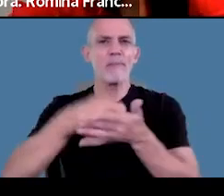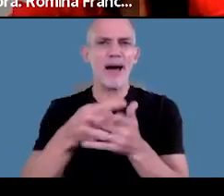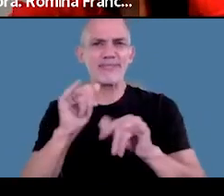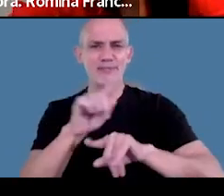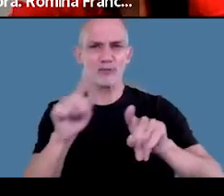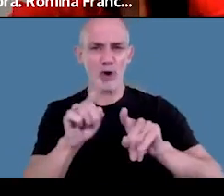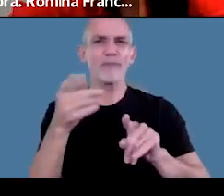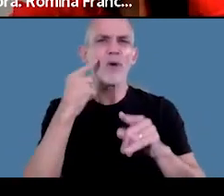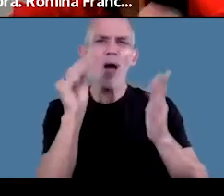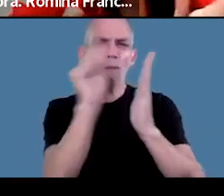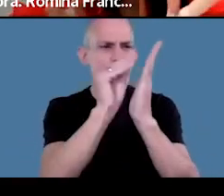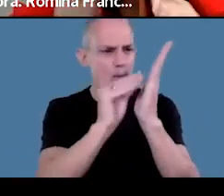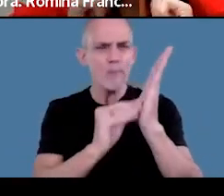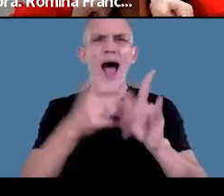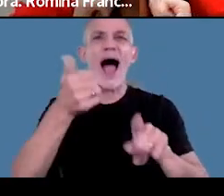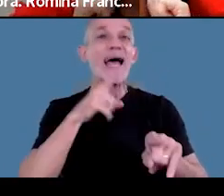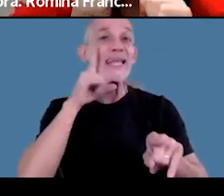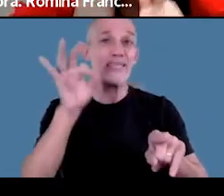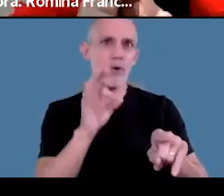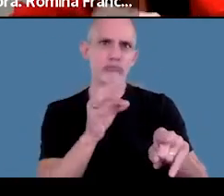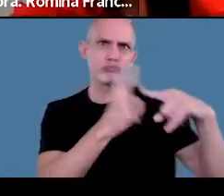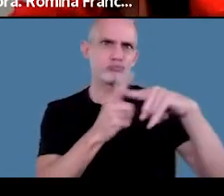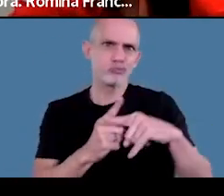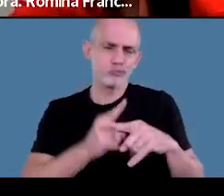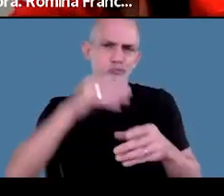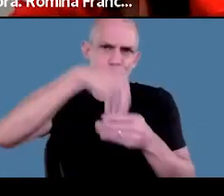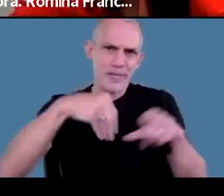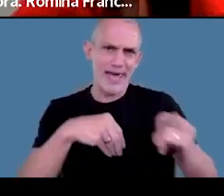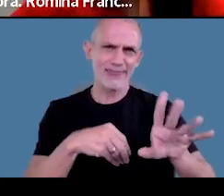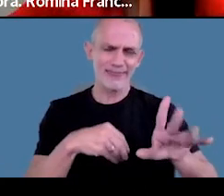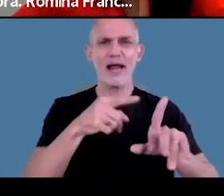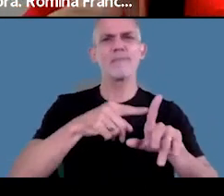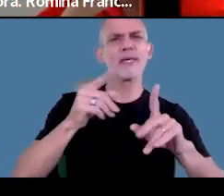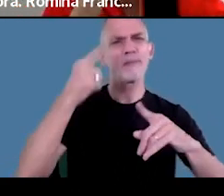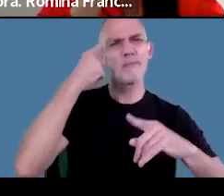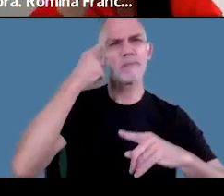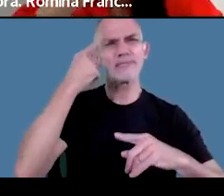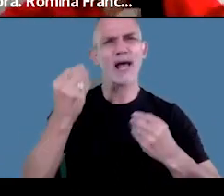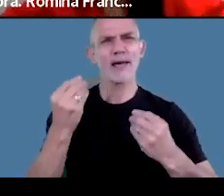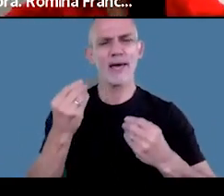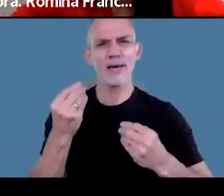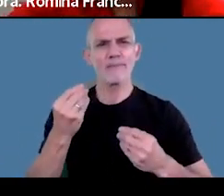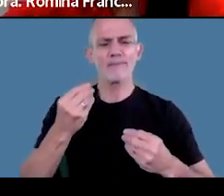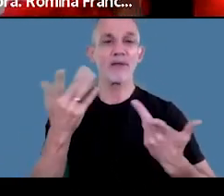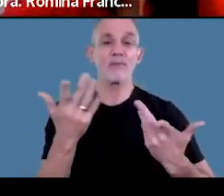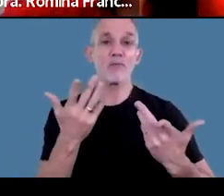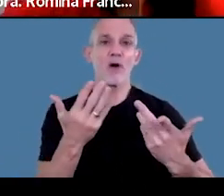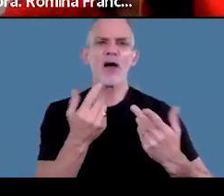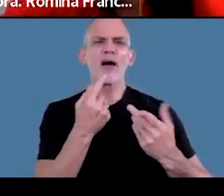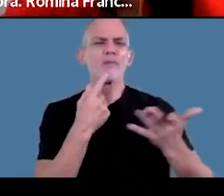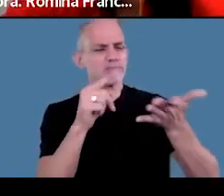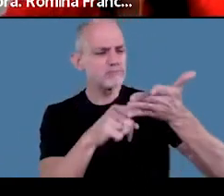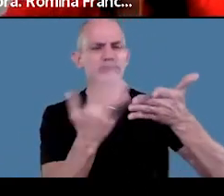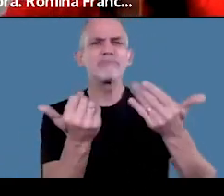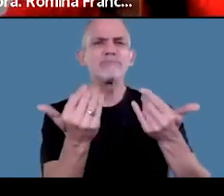lo que figura en el activo es computable, y tenemos que tener en cuenta básicamente lo que nos dice